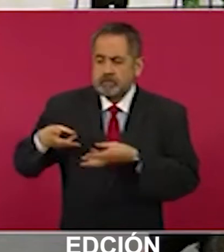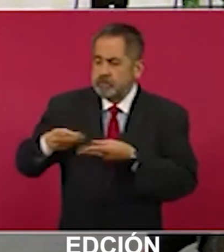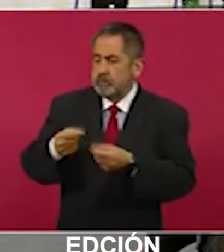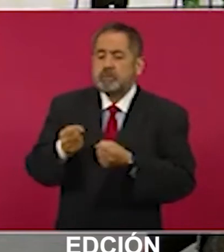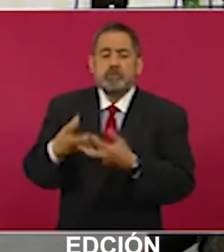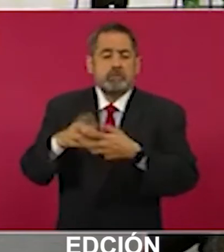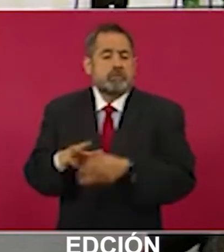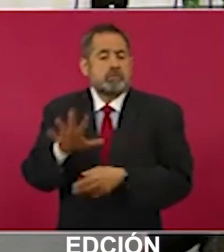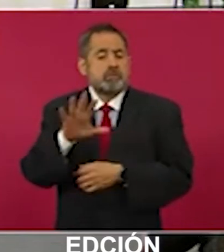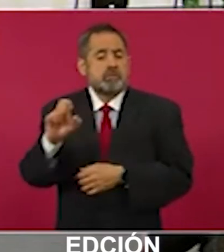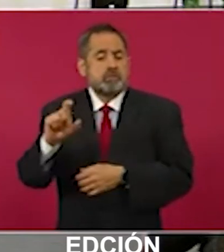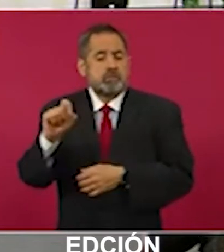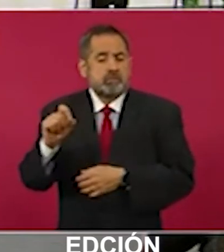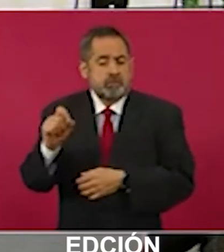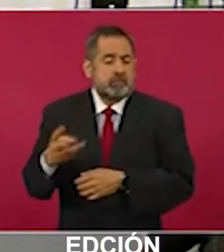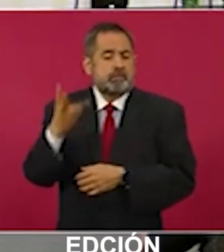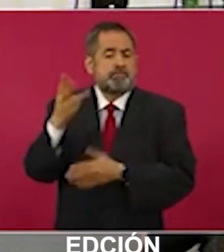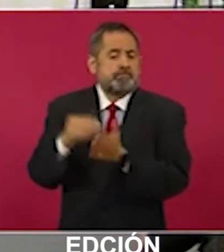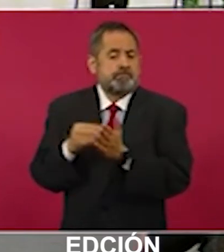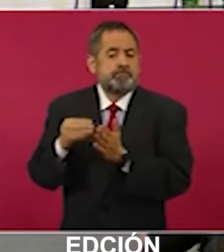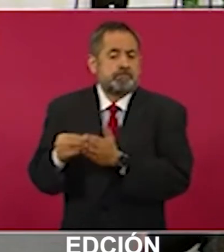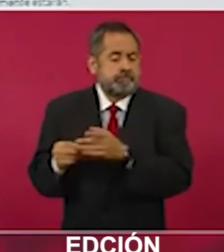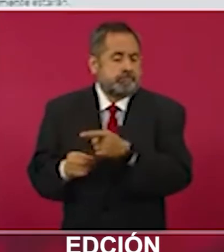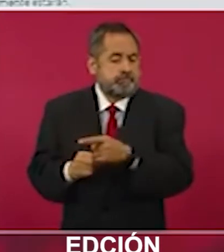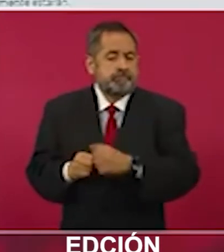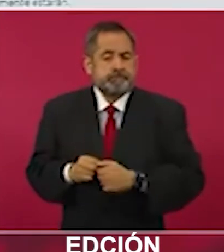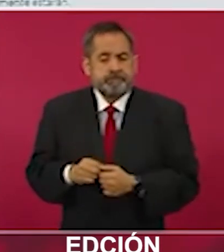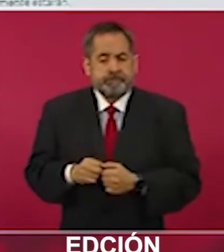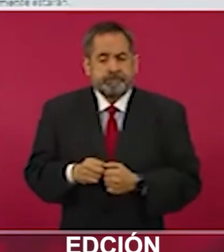Ejercido 523,